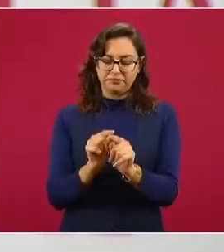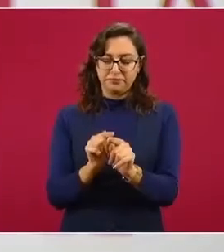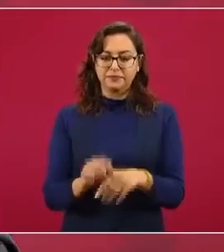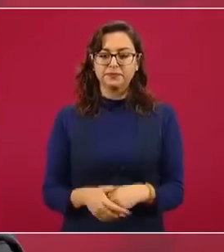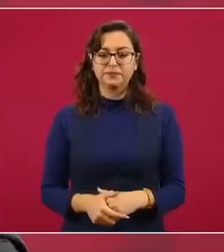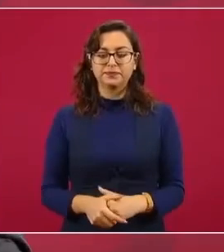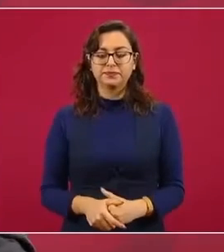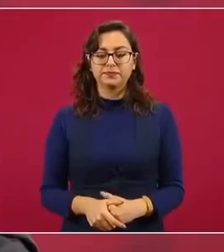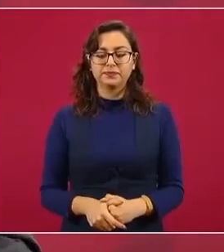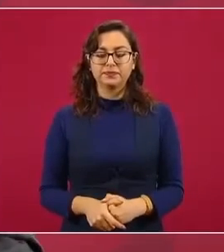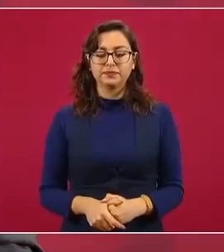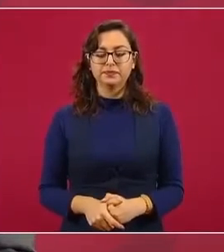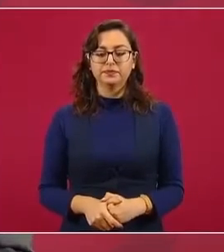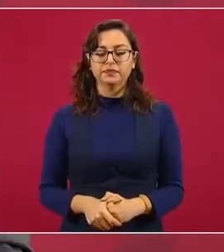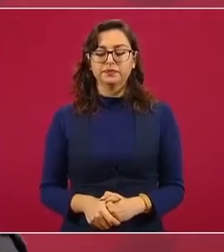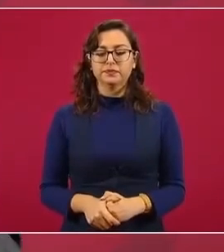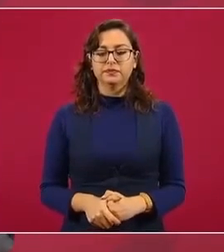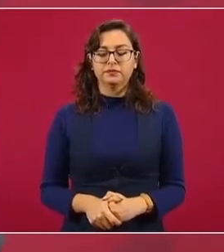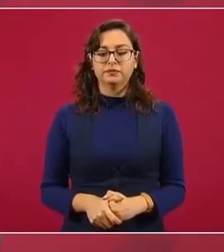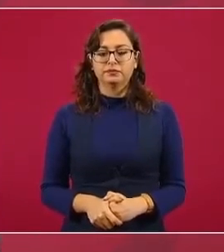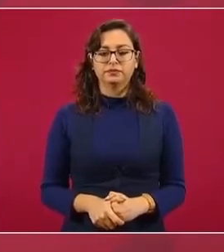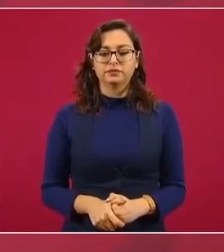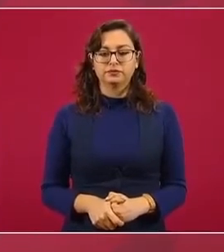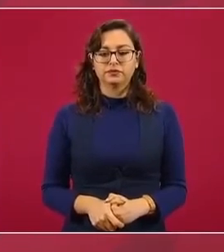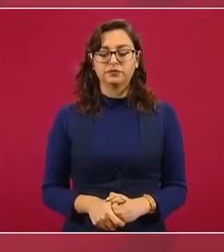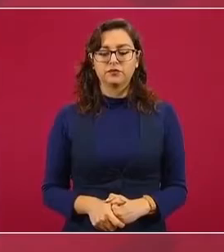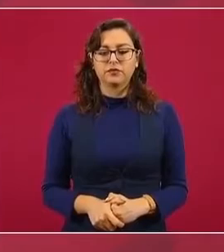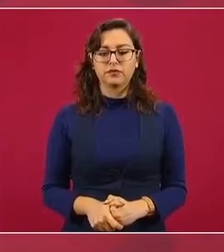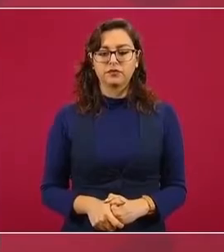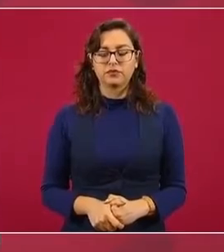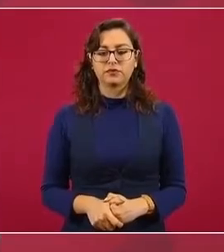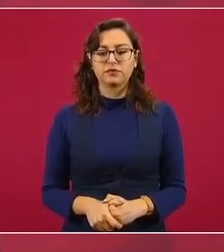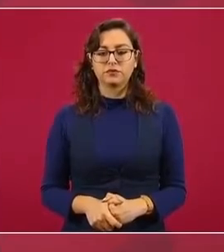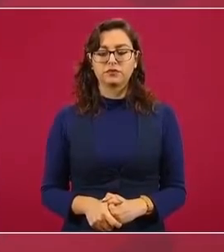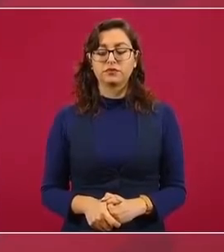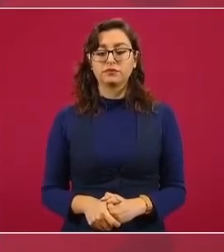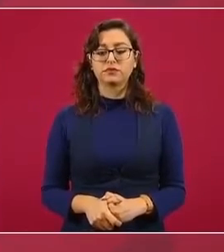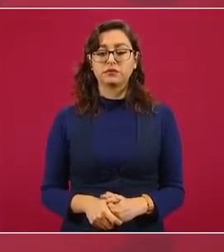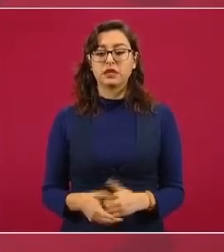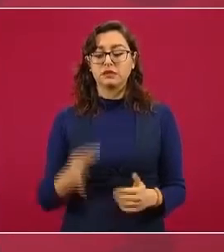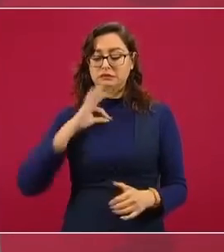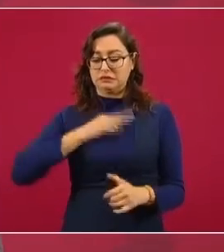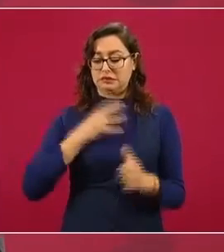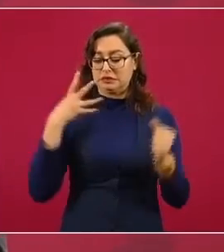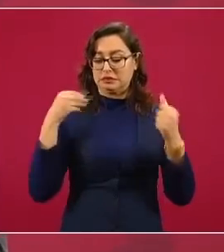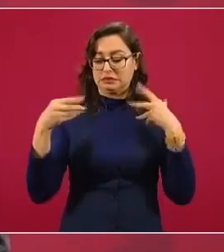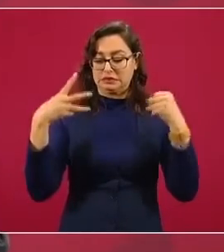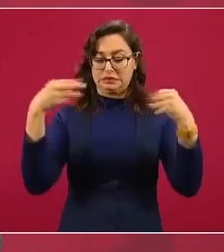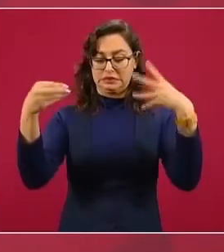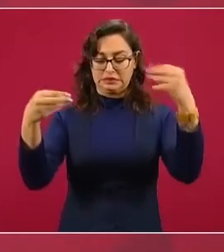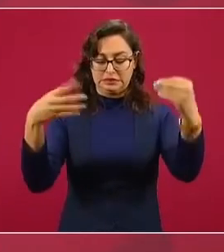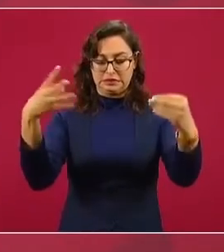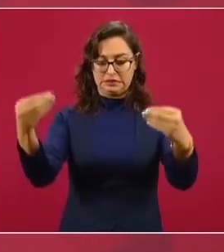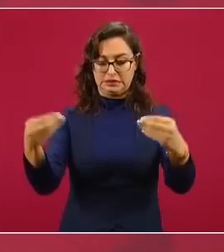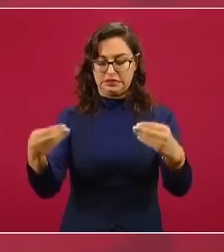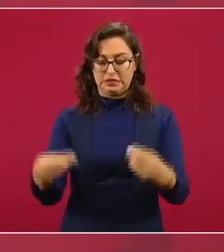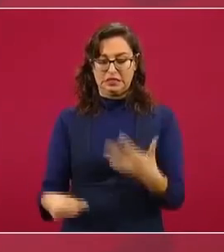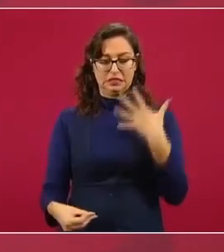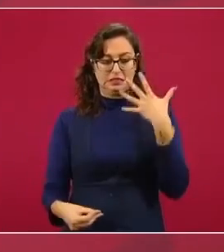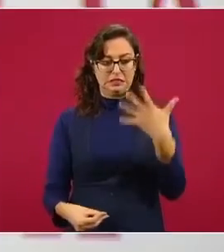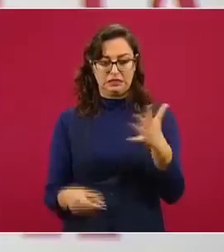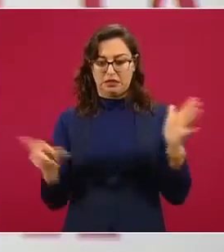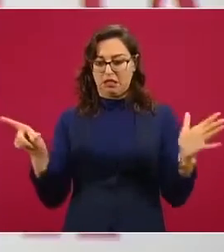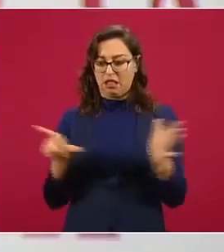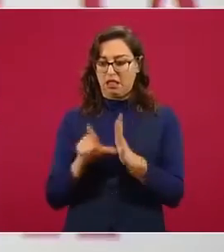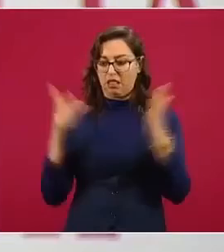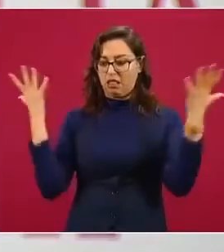el presidente López Obrador. 5 lecciones que ha dejado la pandemia. La salud es un derecho humano,